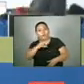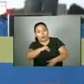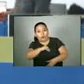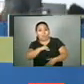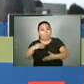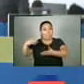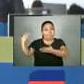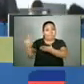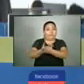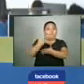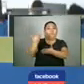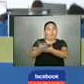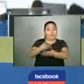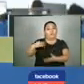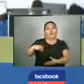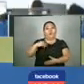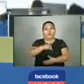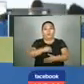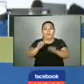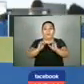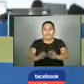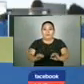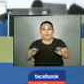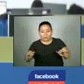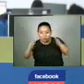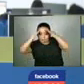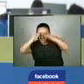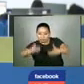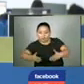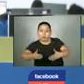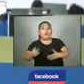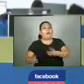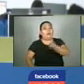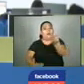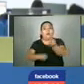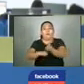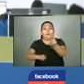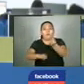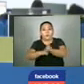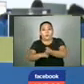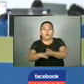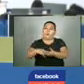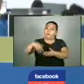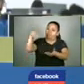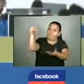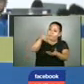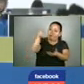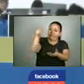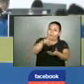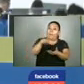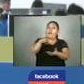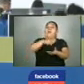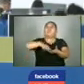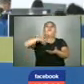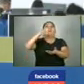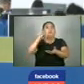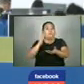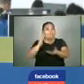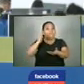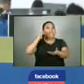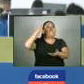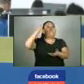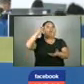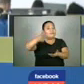que se preparan para su especialidad de pediatría, y Nestlé los acompaña en el desarrollo, formación, capacitación, para que ellos puedan tener